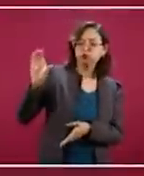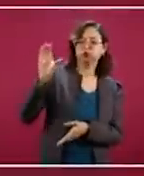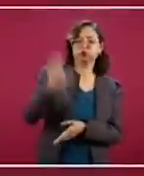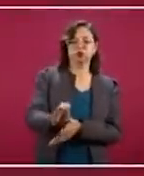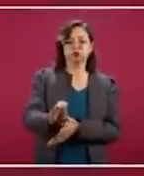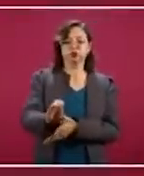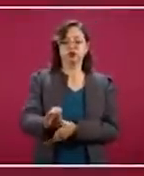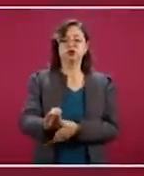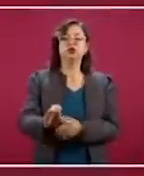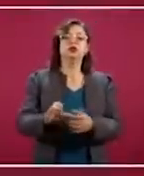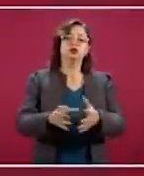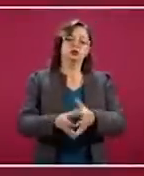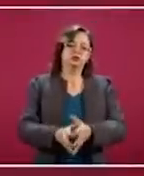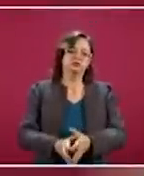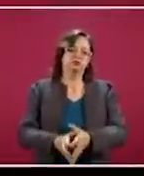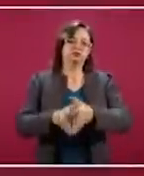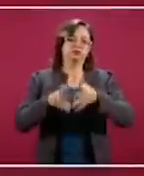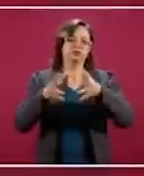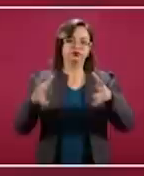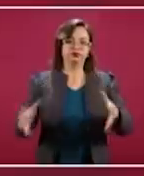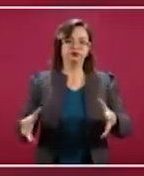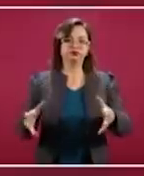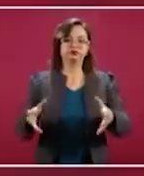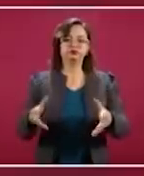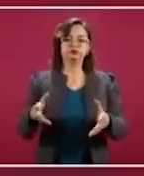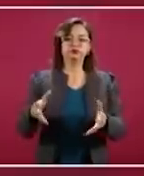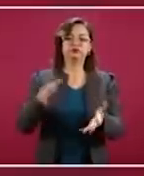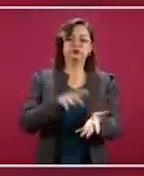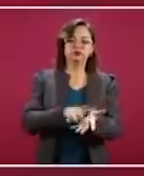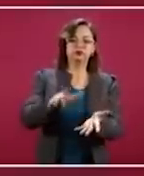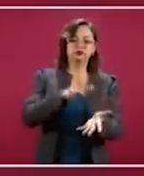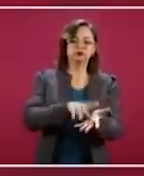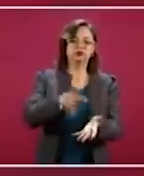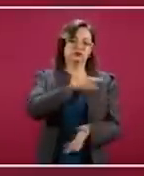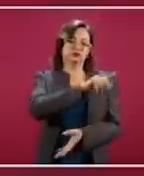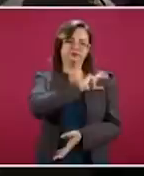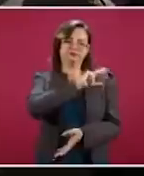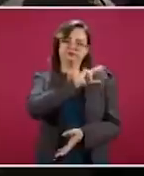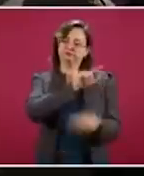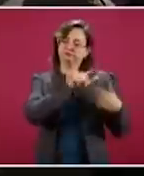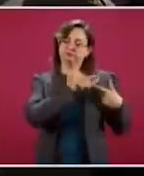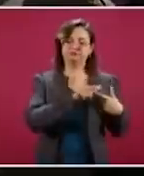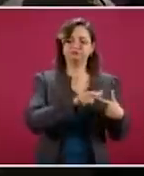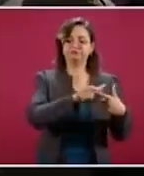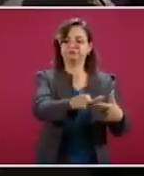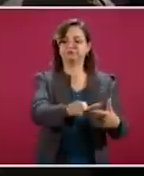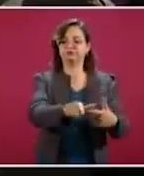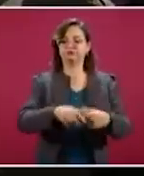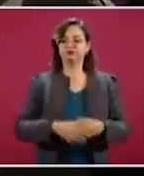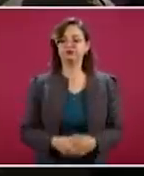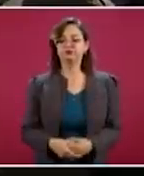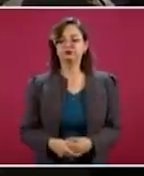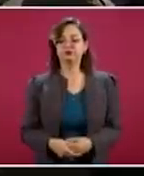el crecimiento con la participación del sector privado.